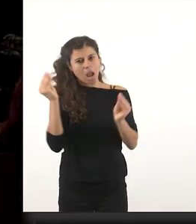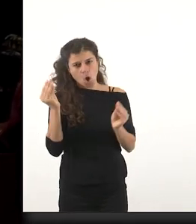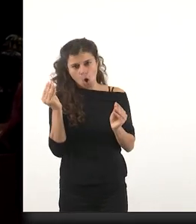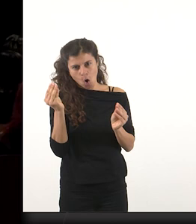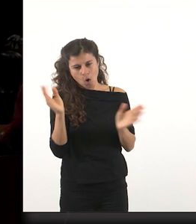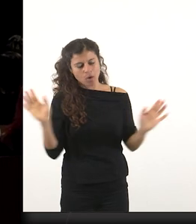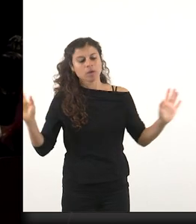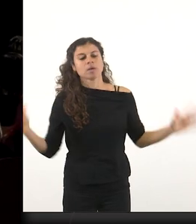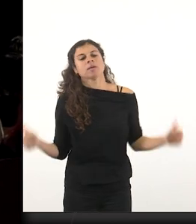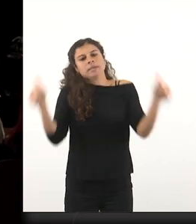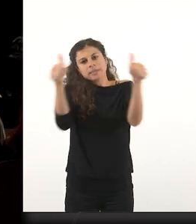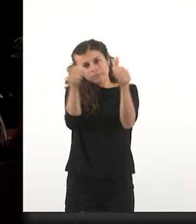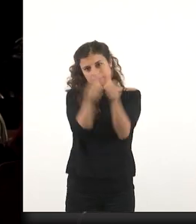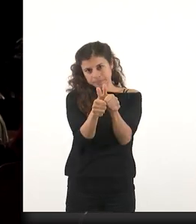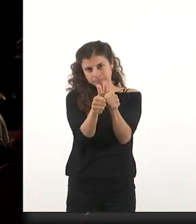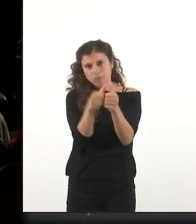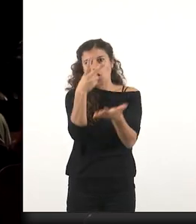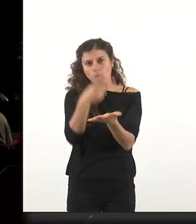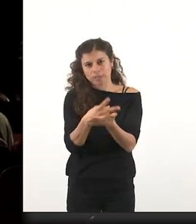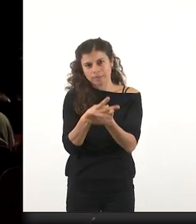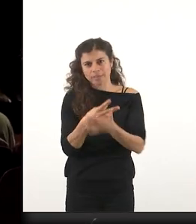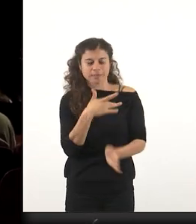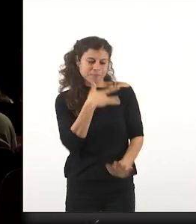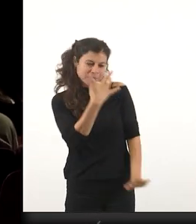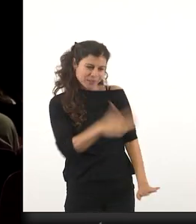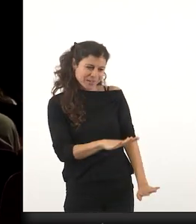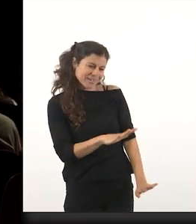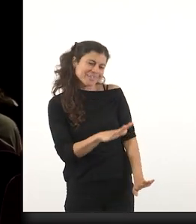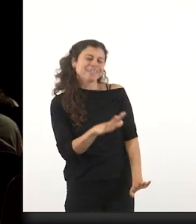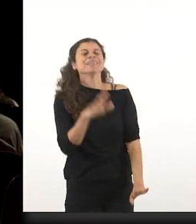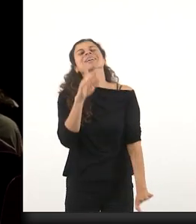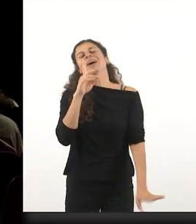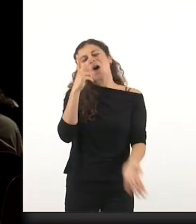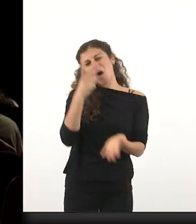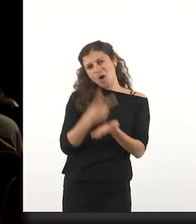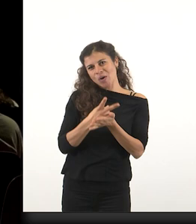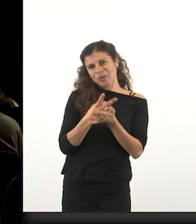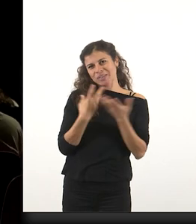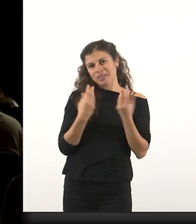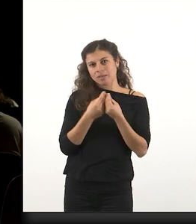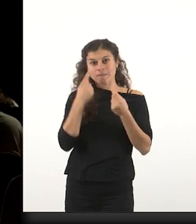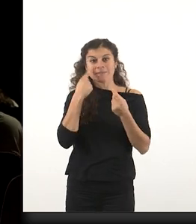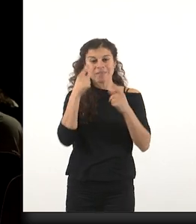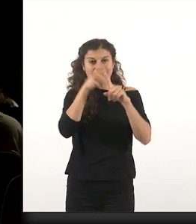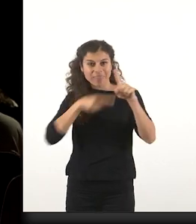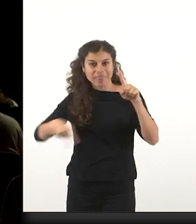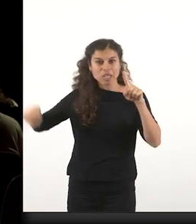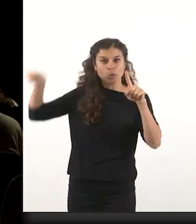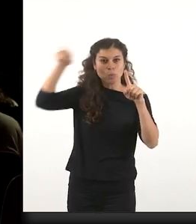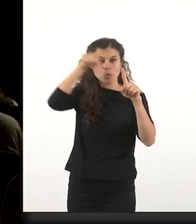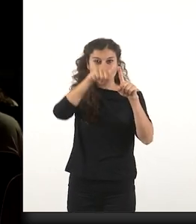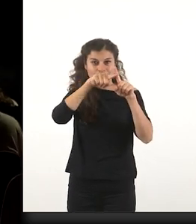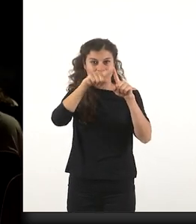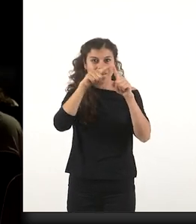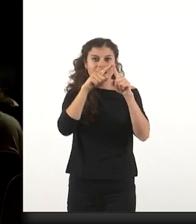primeras, pues volví con él. Y todo fue como antes. ¿Estáis viendo el círculo? Estamos de puta madre, como cuando